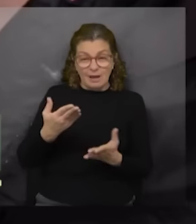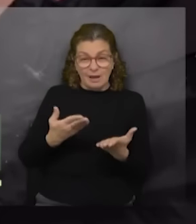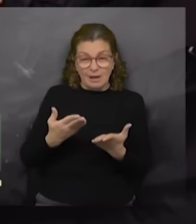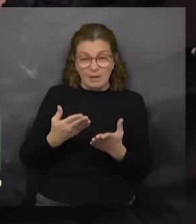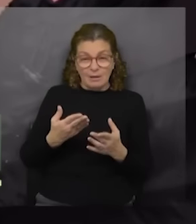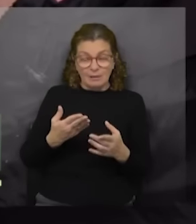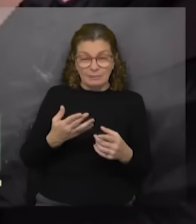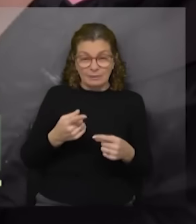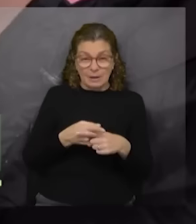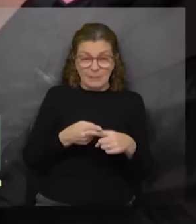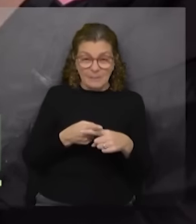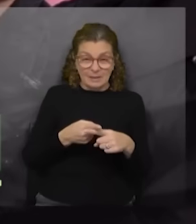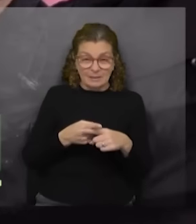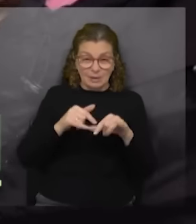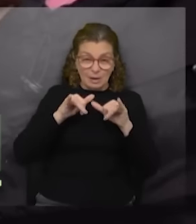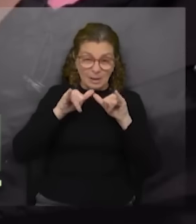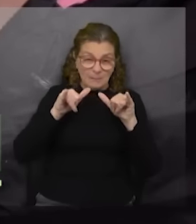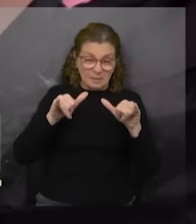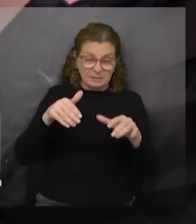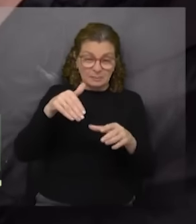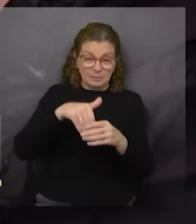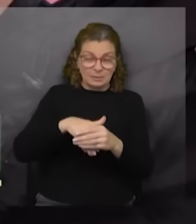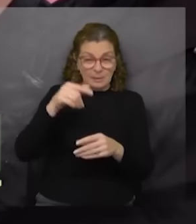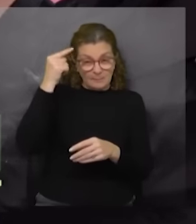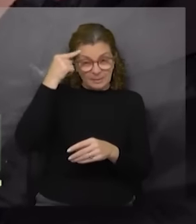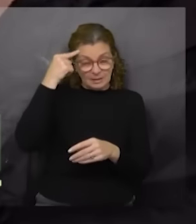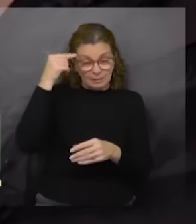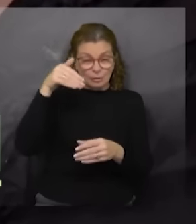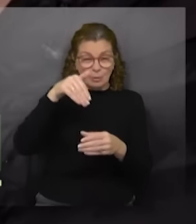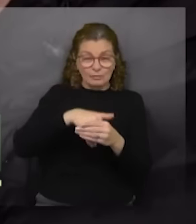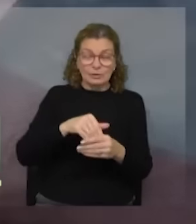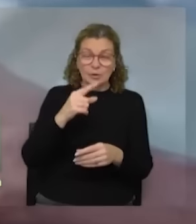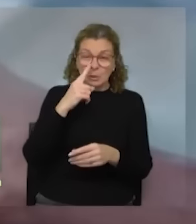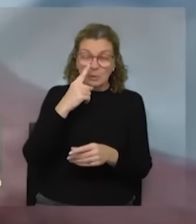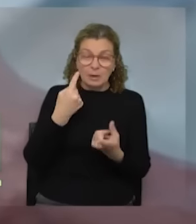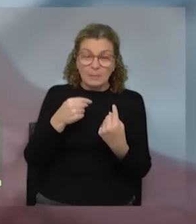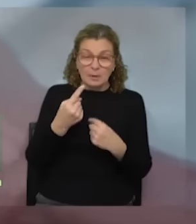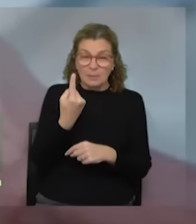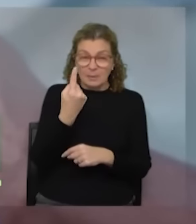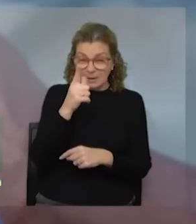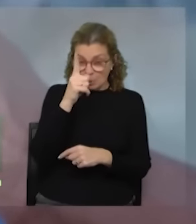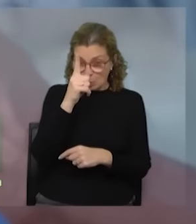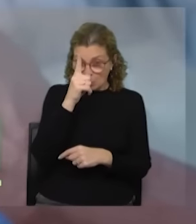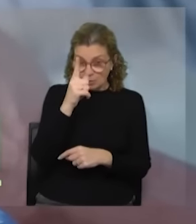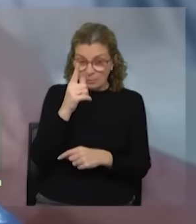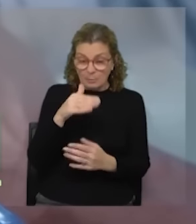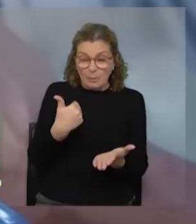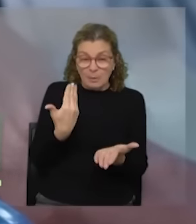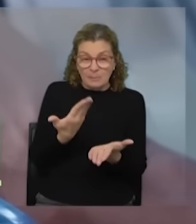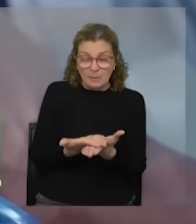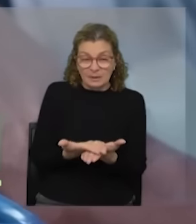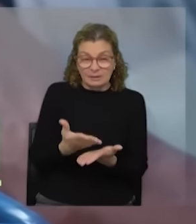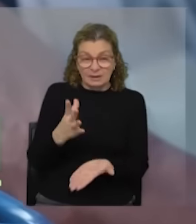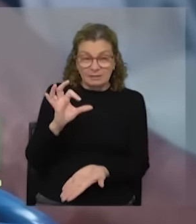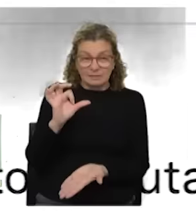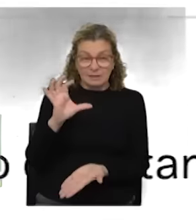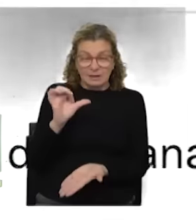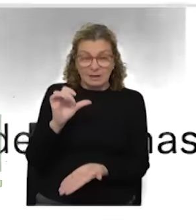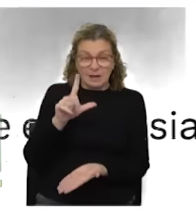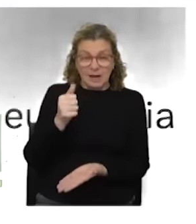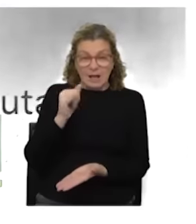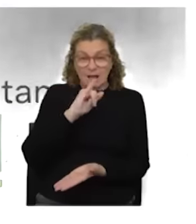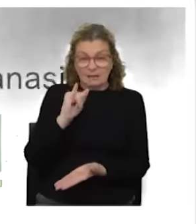en en el medio de de una campaña electoral de Cara a las elecciones internas pero el a partir del primero de julio vamos a plantearle a nuestro senador al senador Pablo